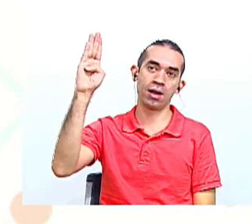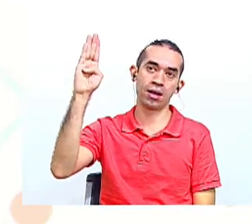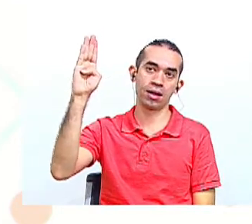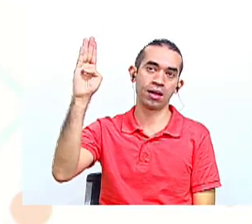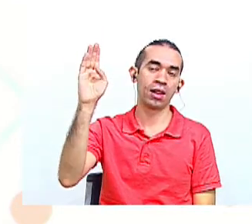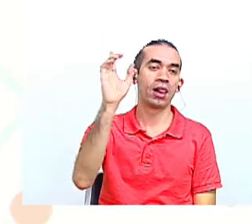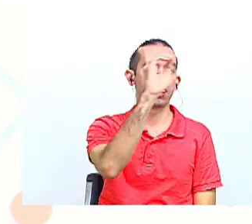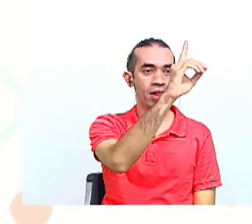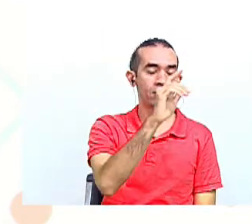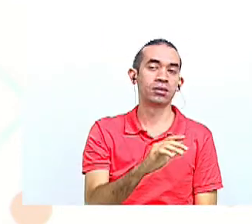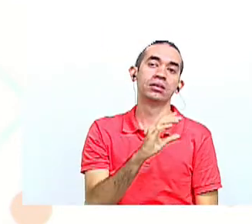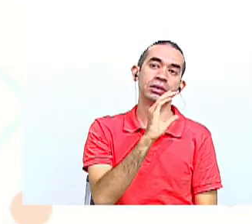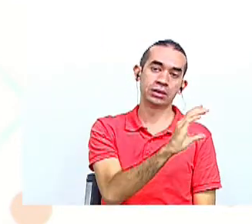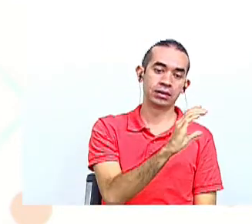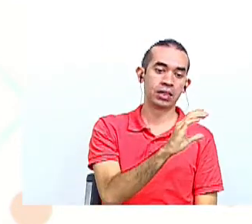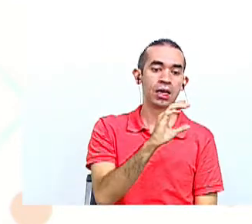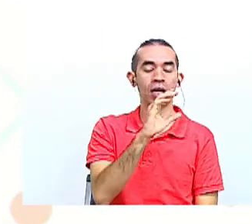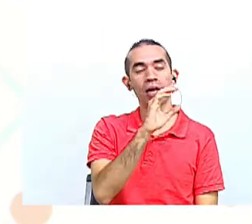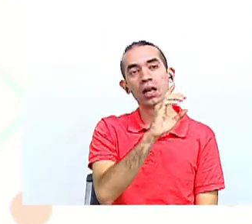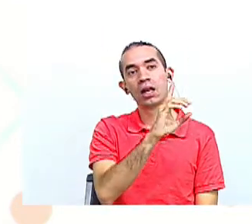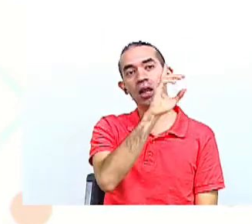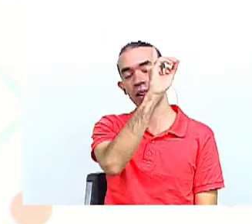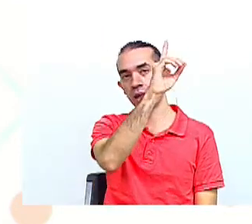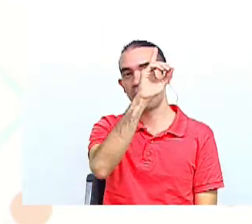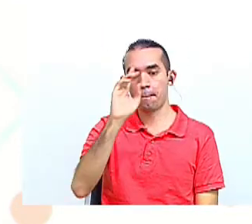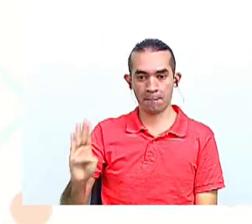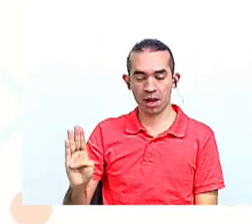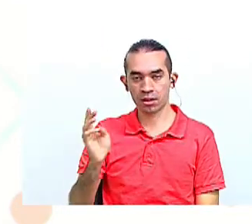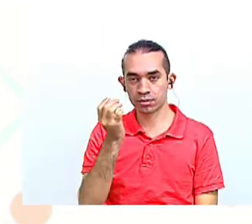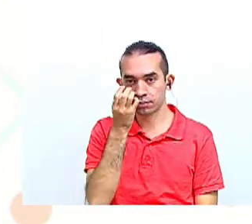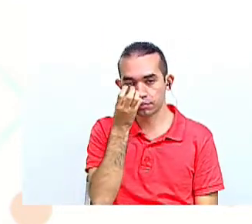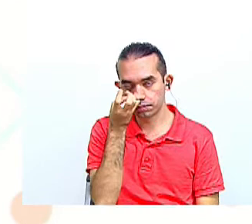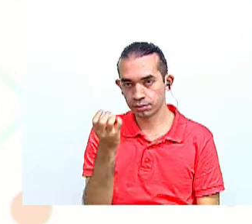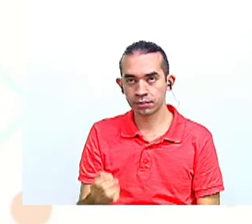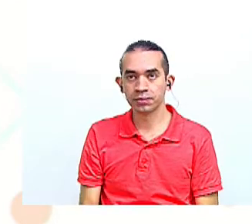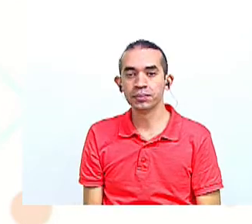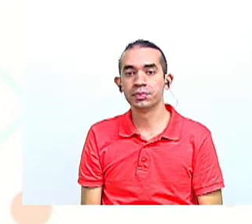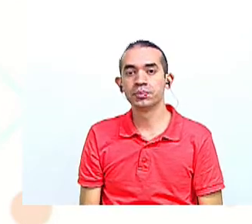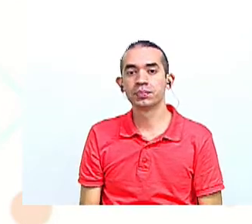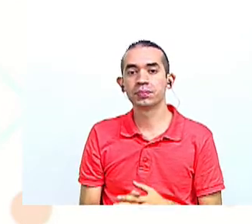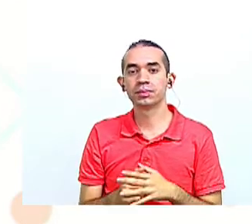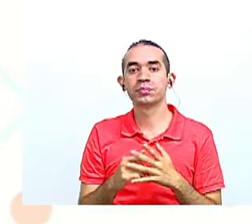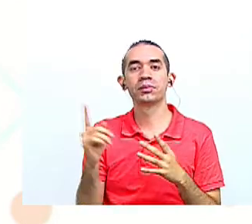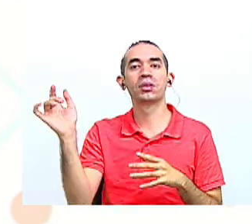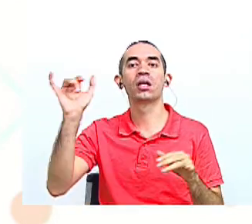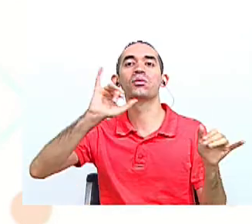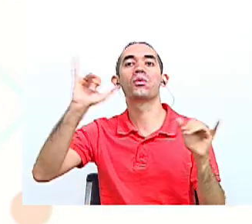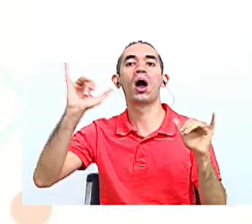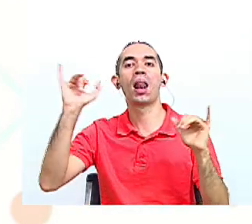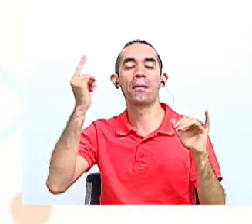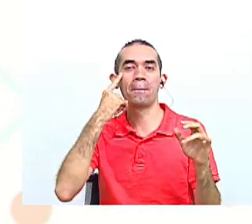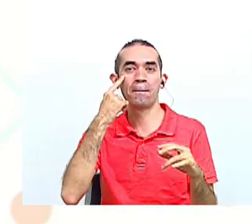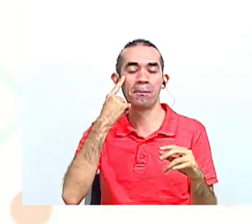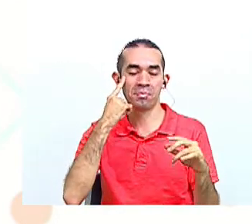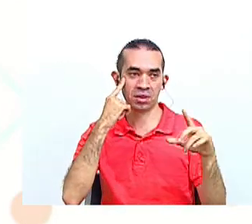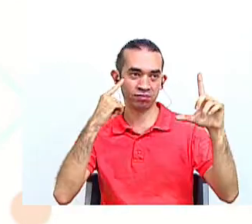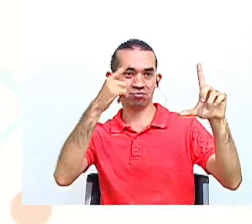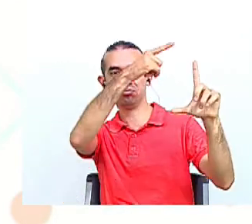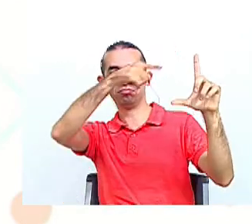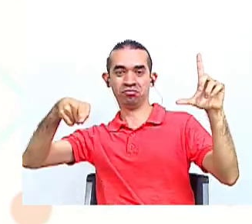y CDB corresponden a la misma medida porque ellos son